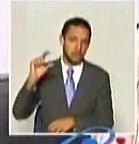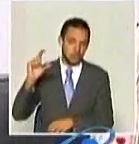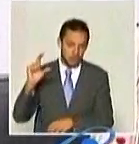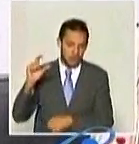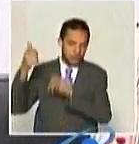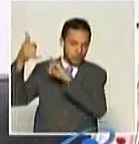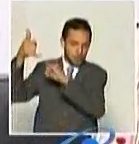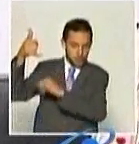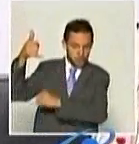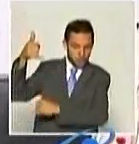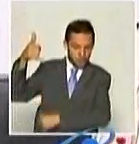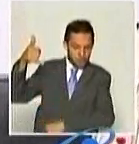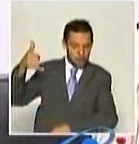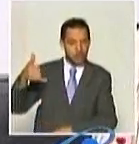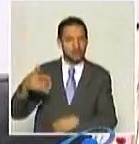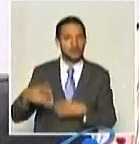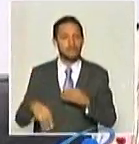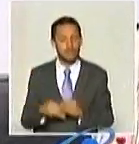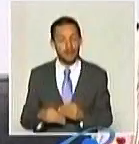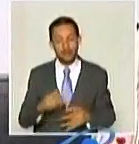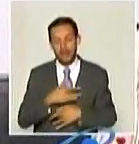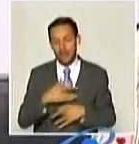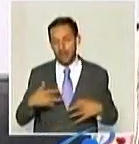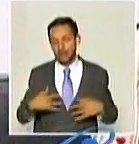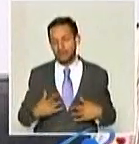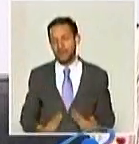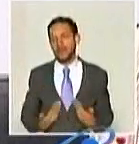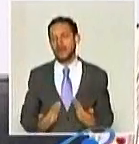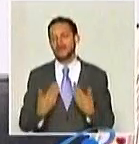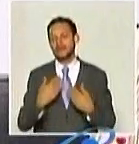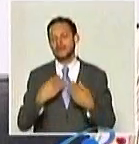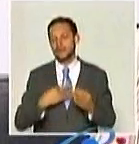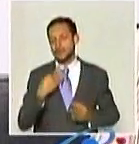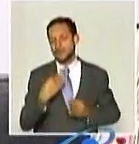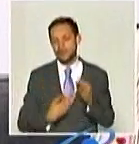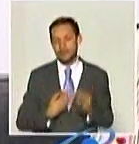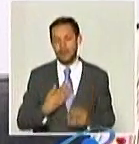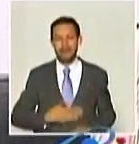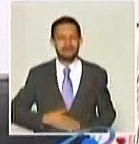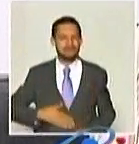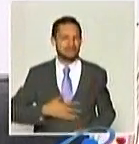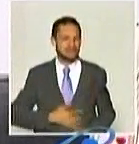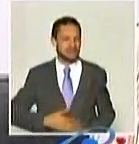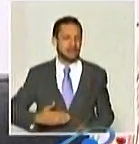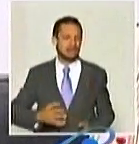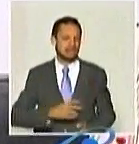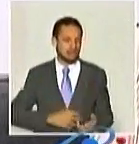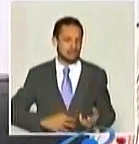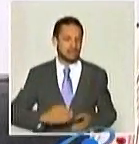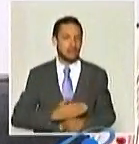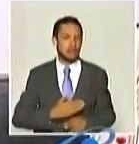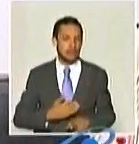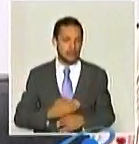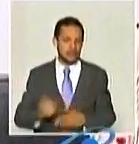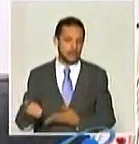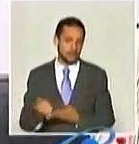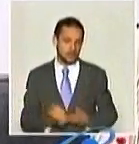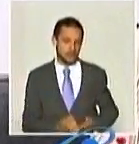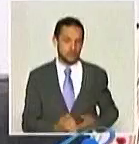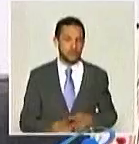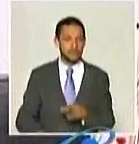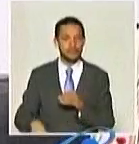sencillo y supremamente bueno para los trastornos del sistema gastrointestinal. También se utiliza por